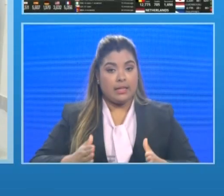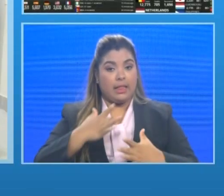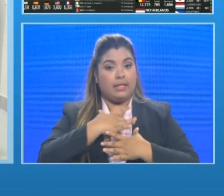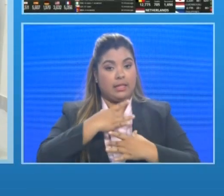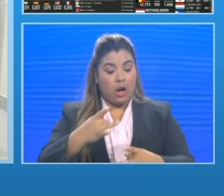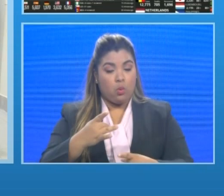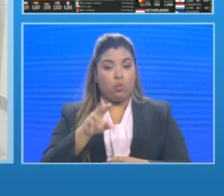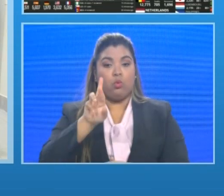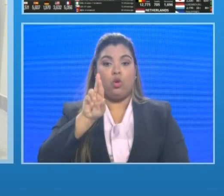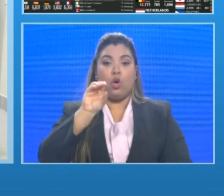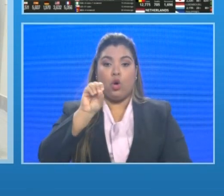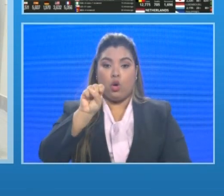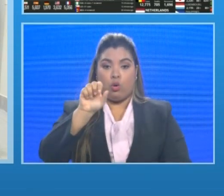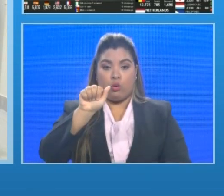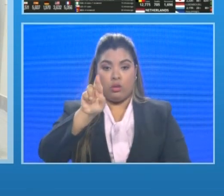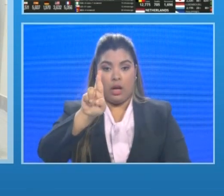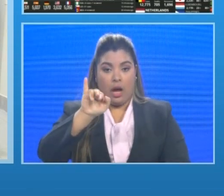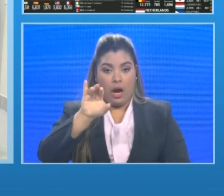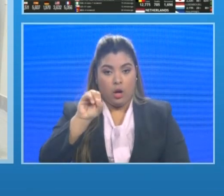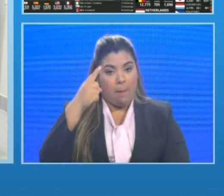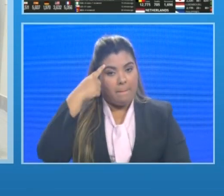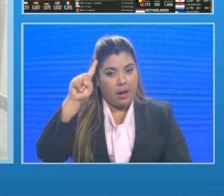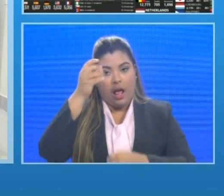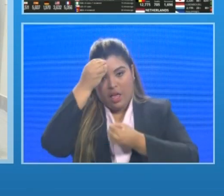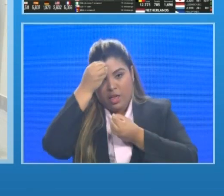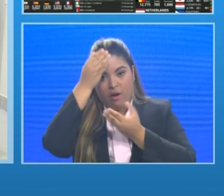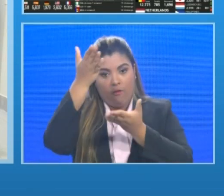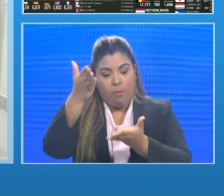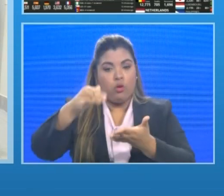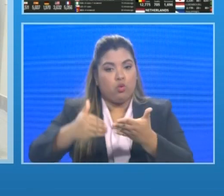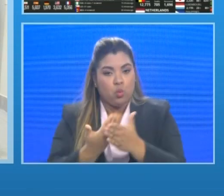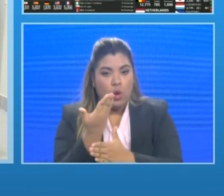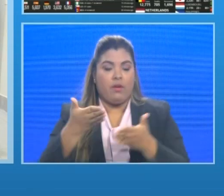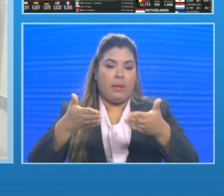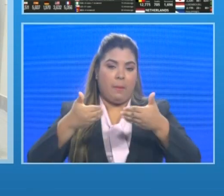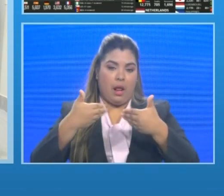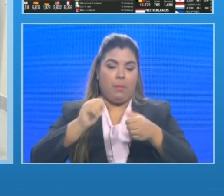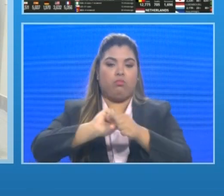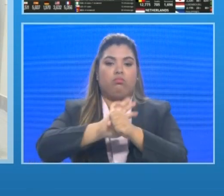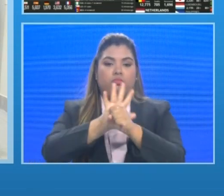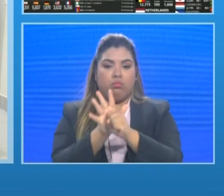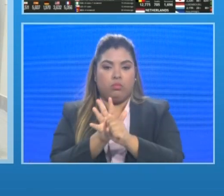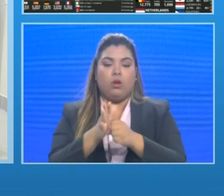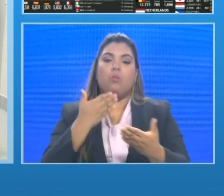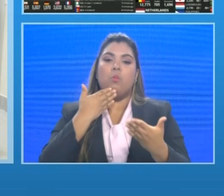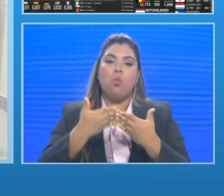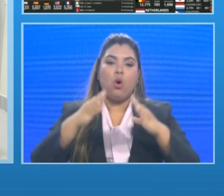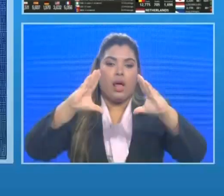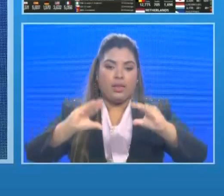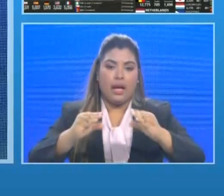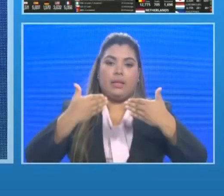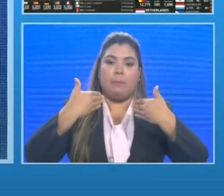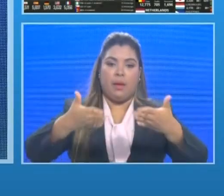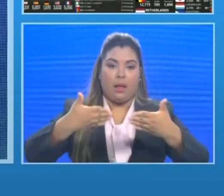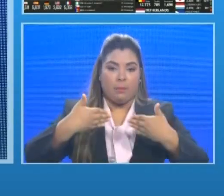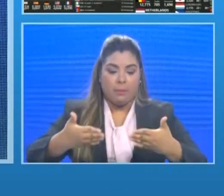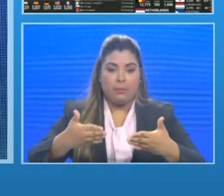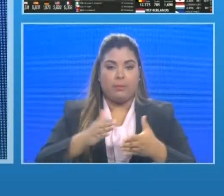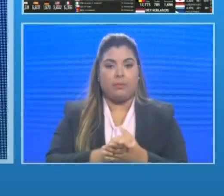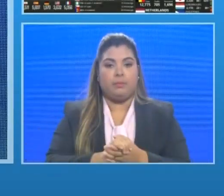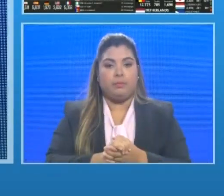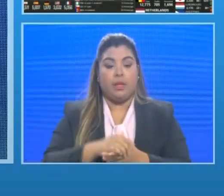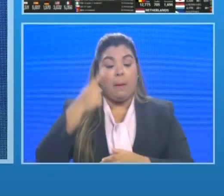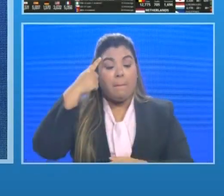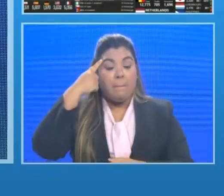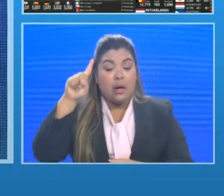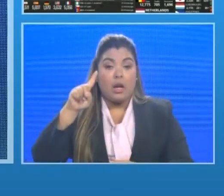Turner, para actualizar el informe diario del COVID-19 en el país. Muy buenas tardes, Panamá. Para